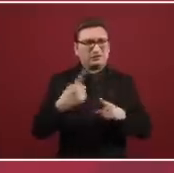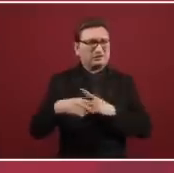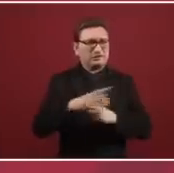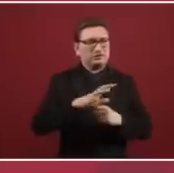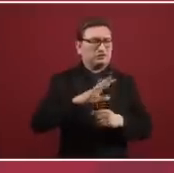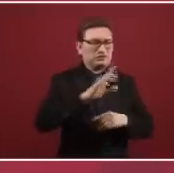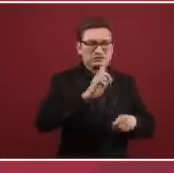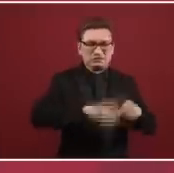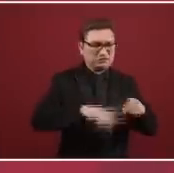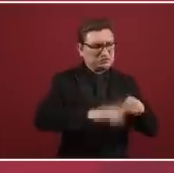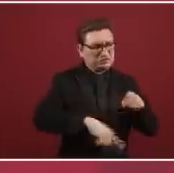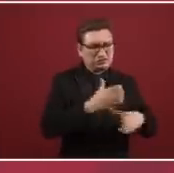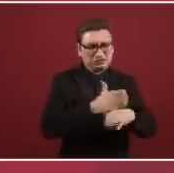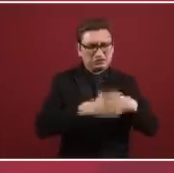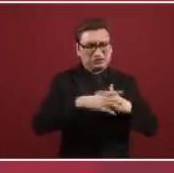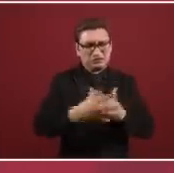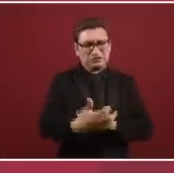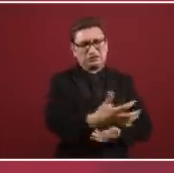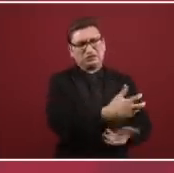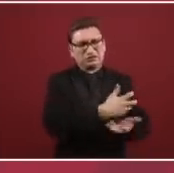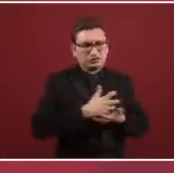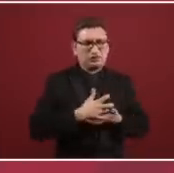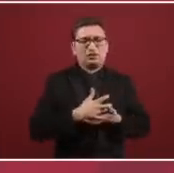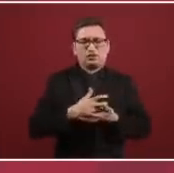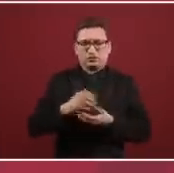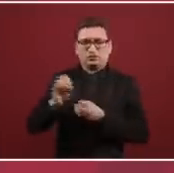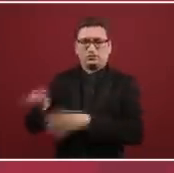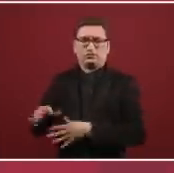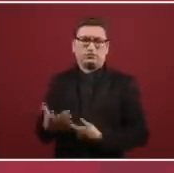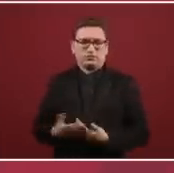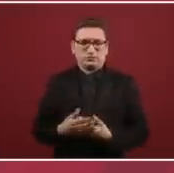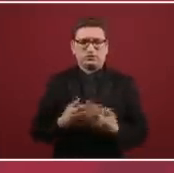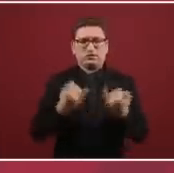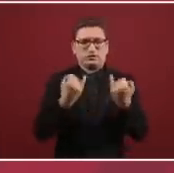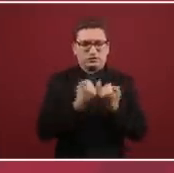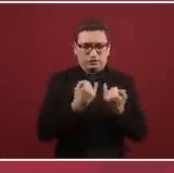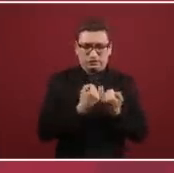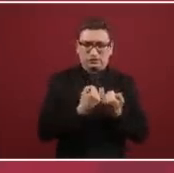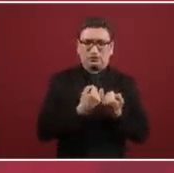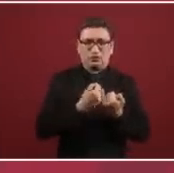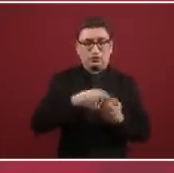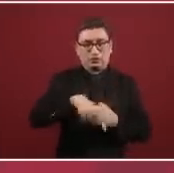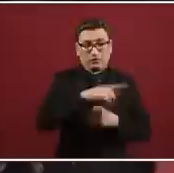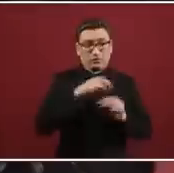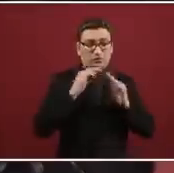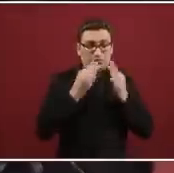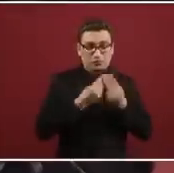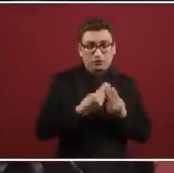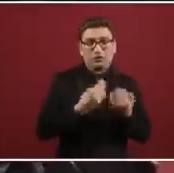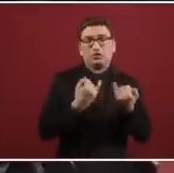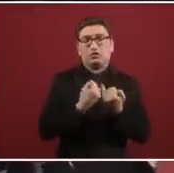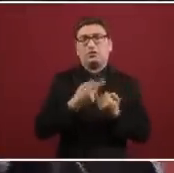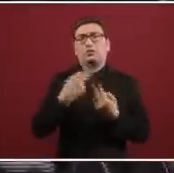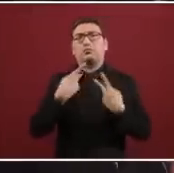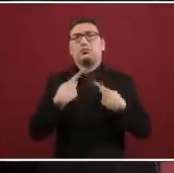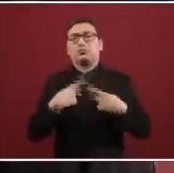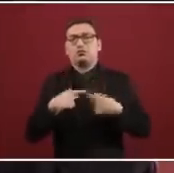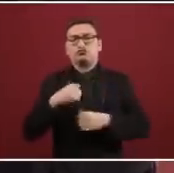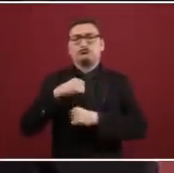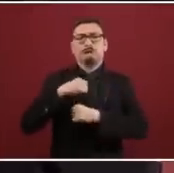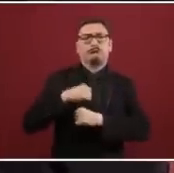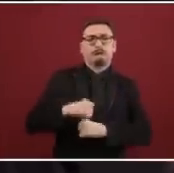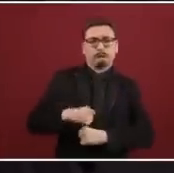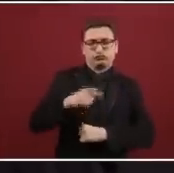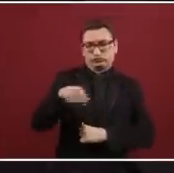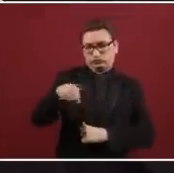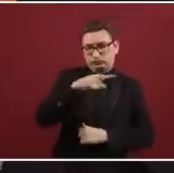delincuencia, tanto la delincuencia común como la delincuencia de cuello blanco. Entonces, ahora va a haber un